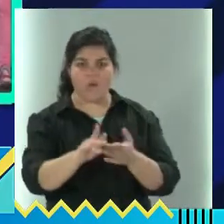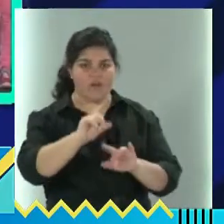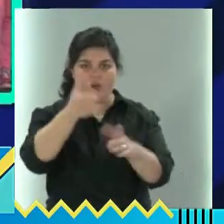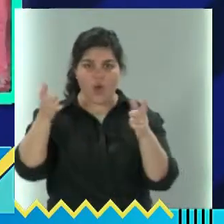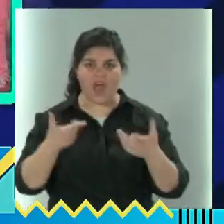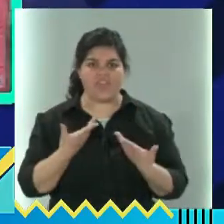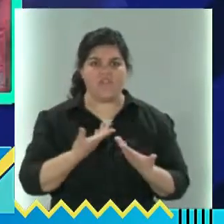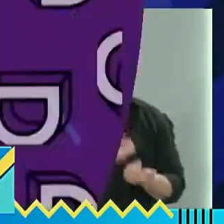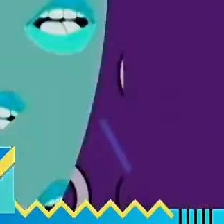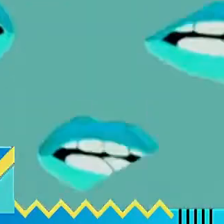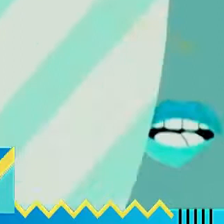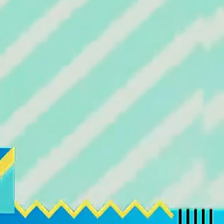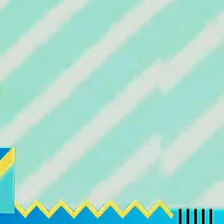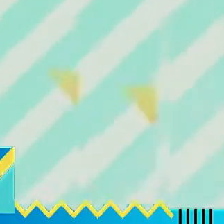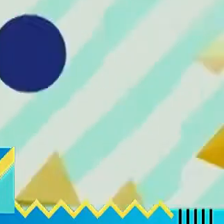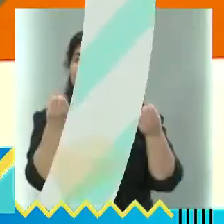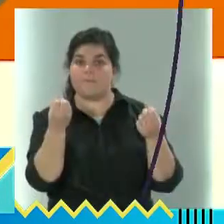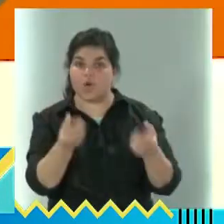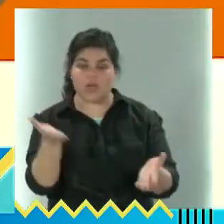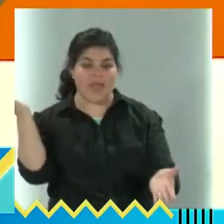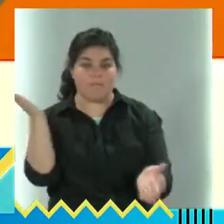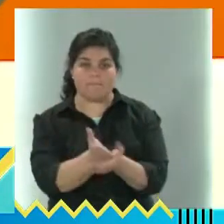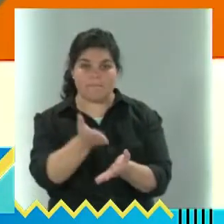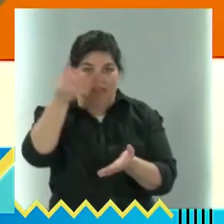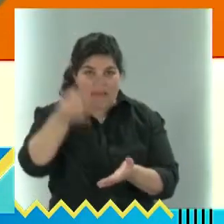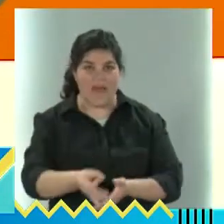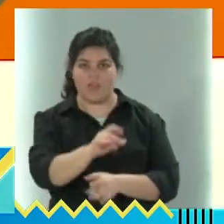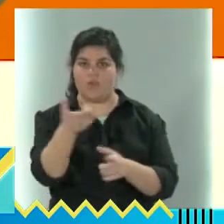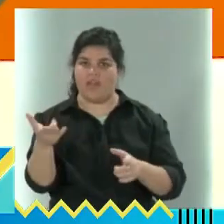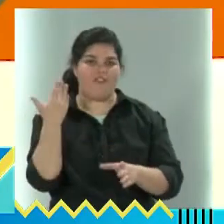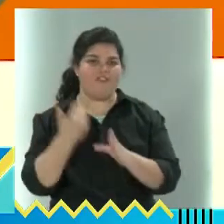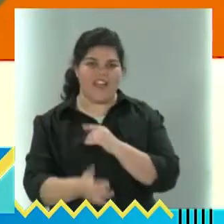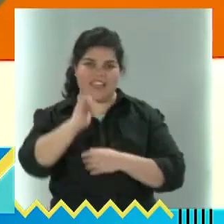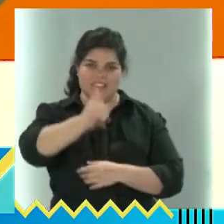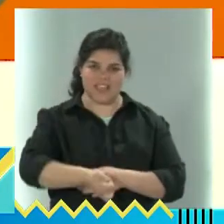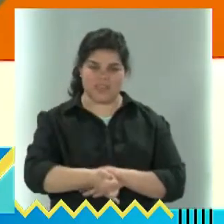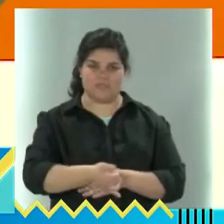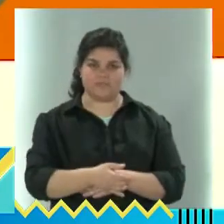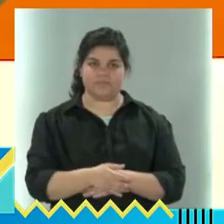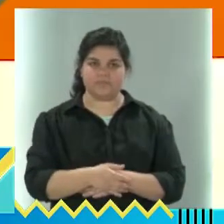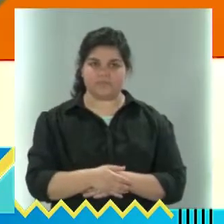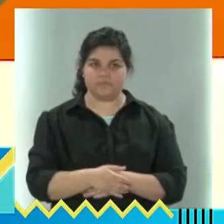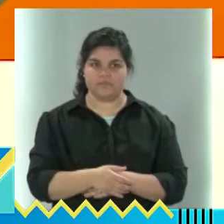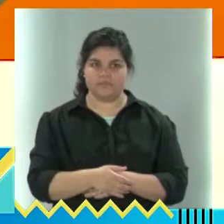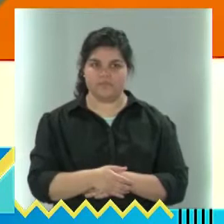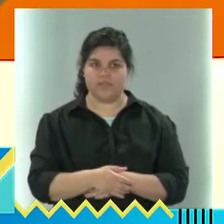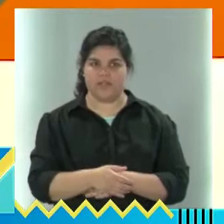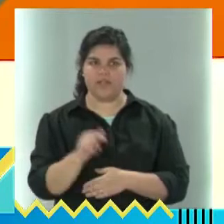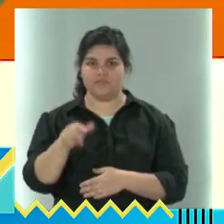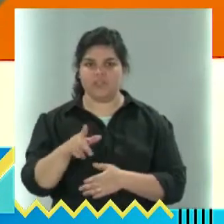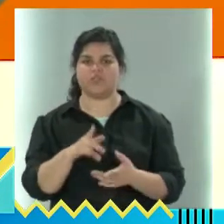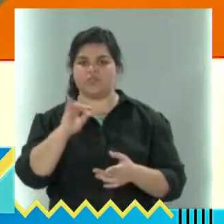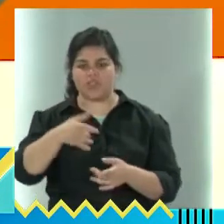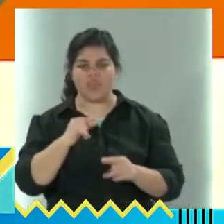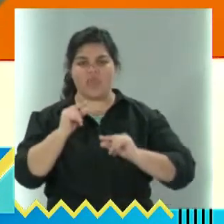no estamos ante una sanción penal propiamente dicha. Entonces, también en ese aspecto es flexible,